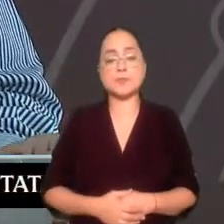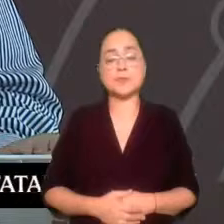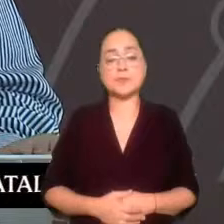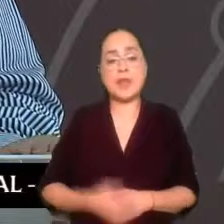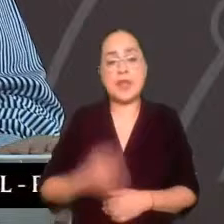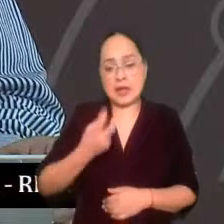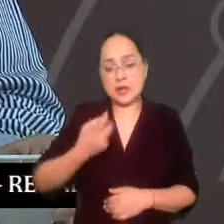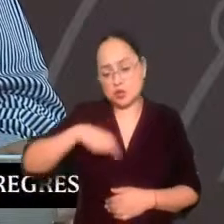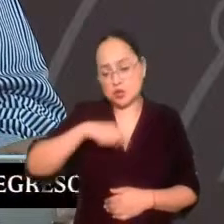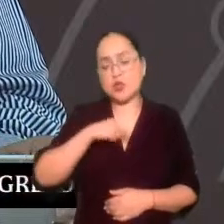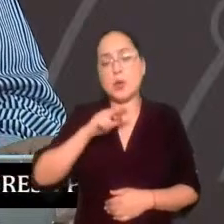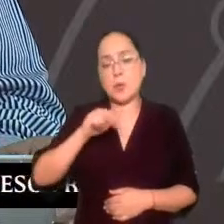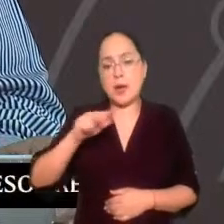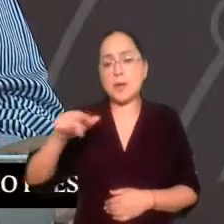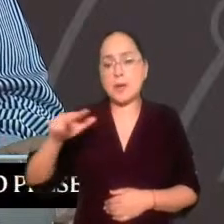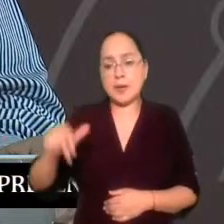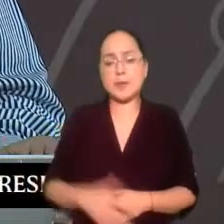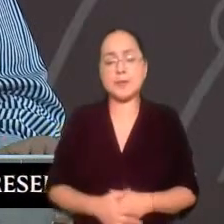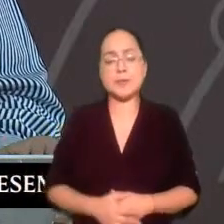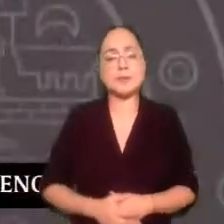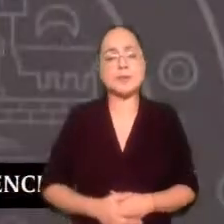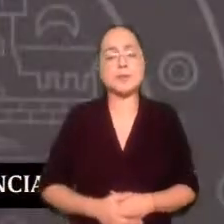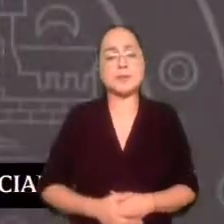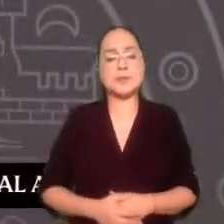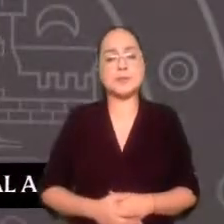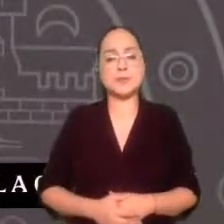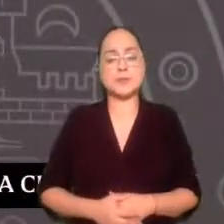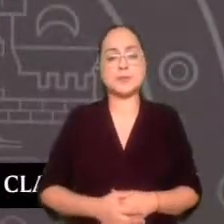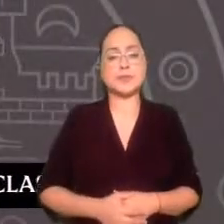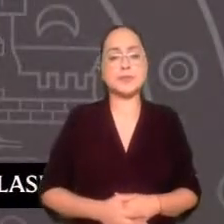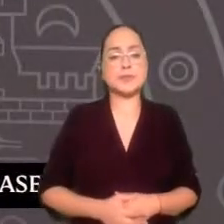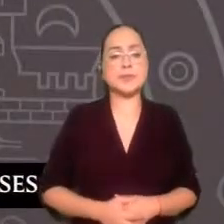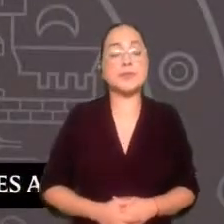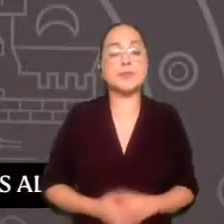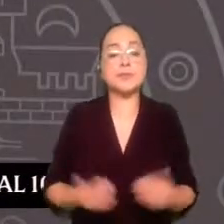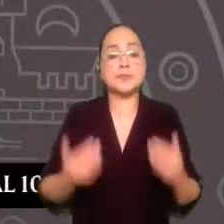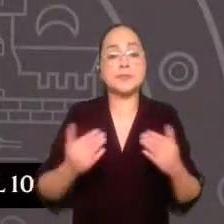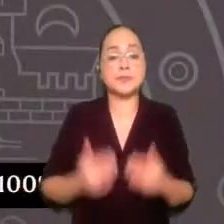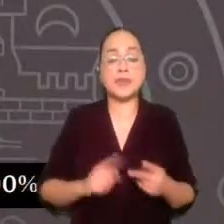Cristel. Luego me preguntaste